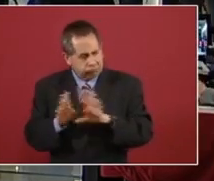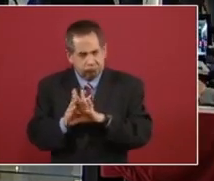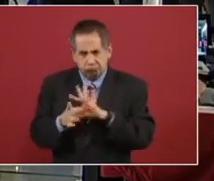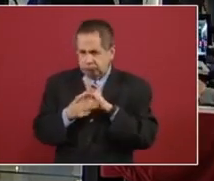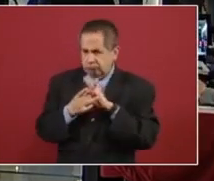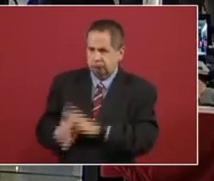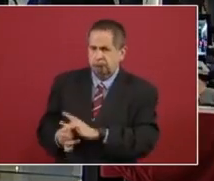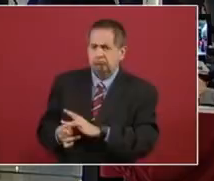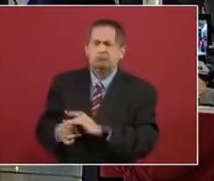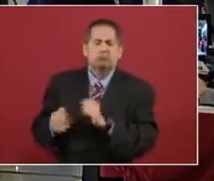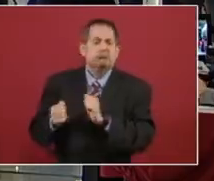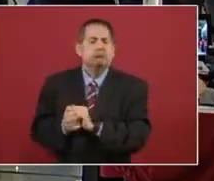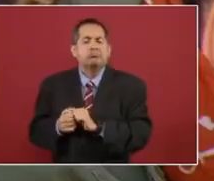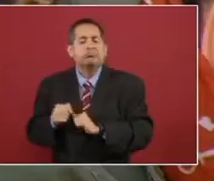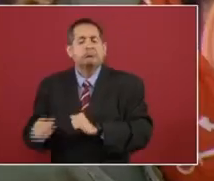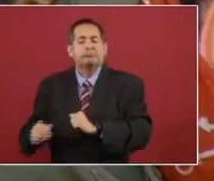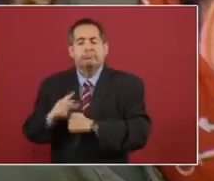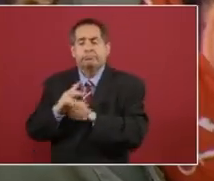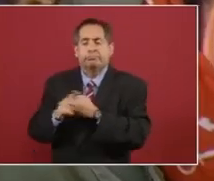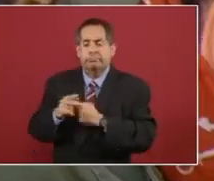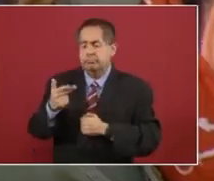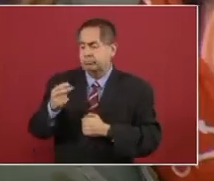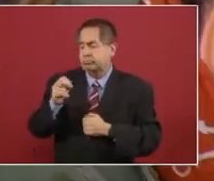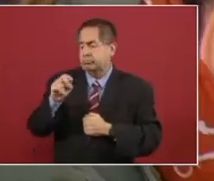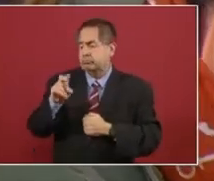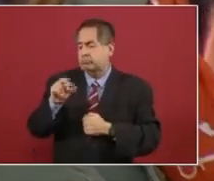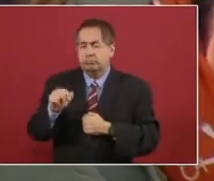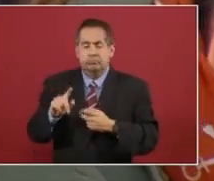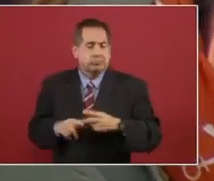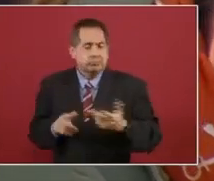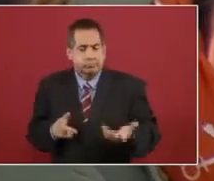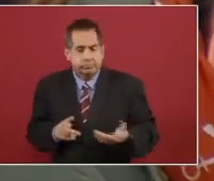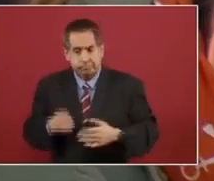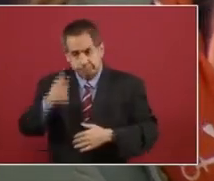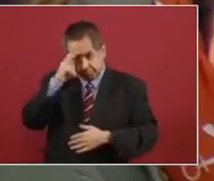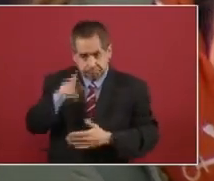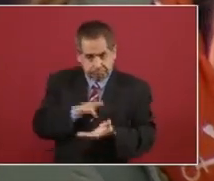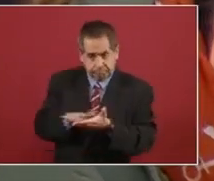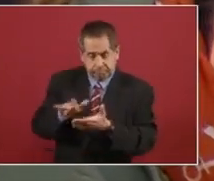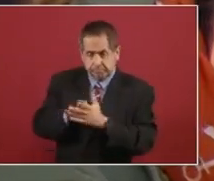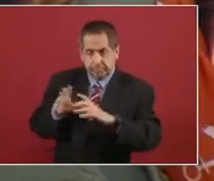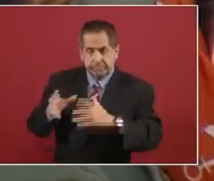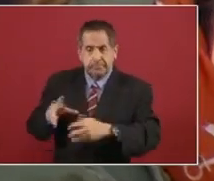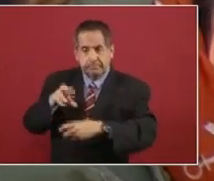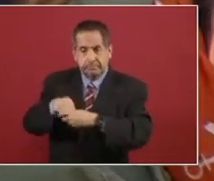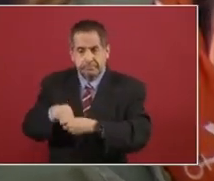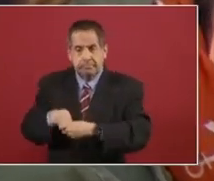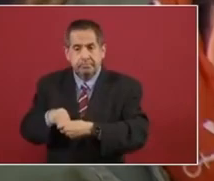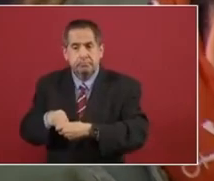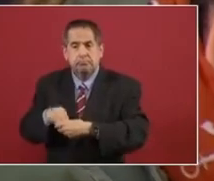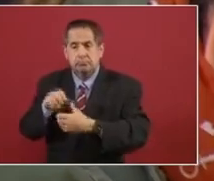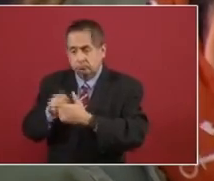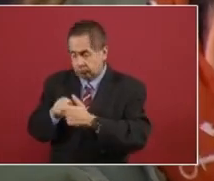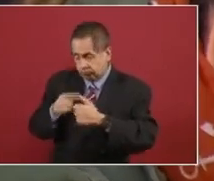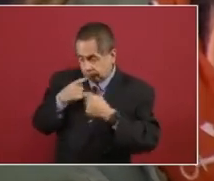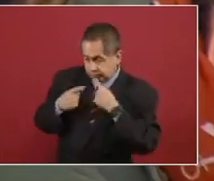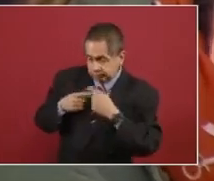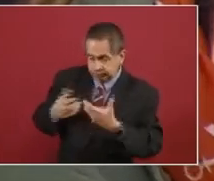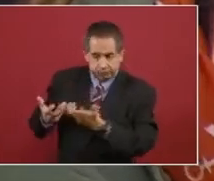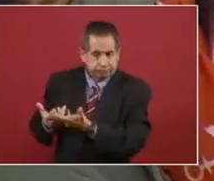apretar, por ejemplo, a países como Honduras. Si México hace su parte en cuanto a la